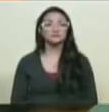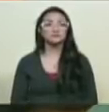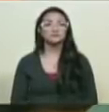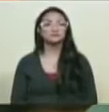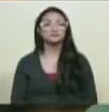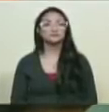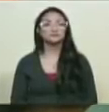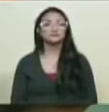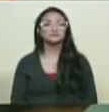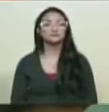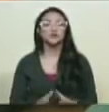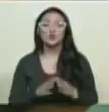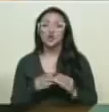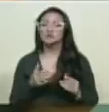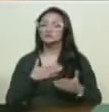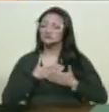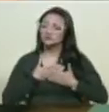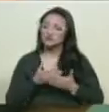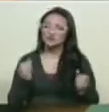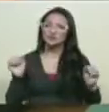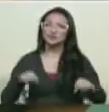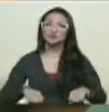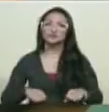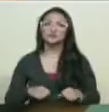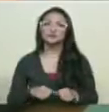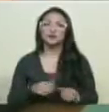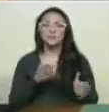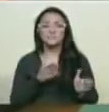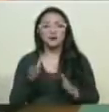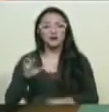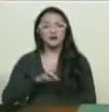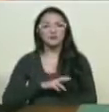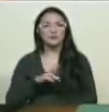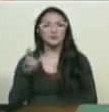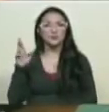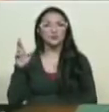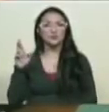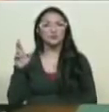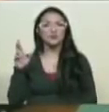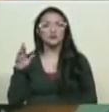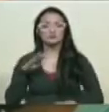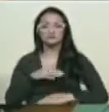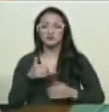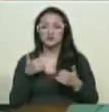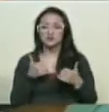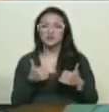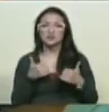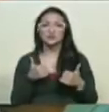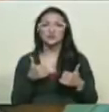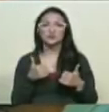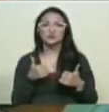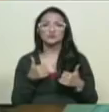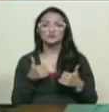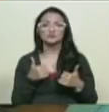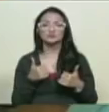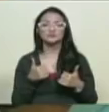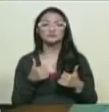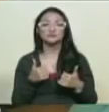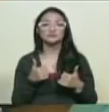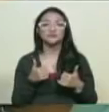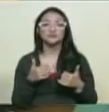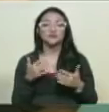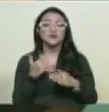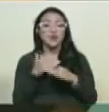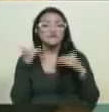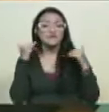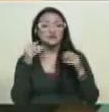pues estamos como siempre colaborando con el Plan República para la efectiva realización de esta fiesta